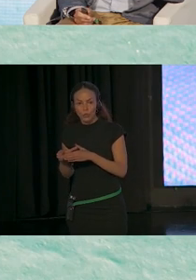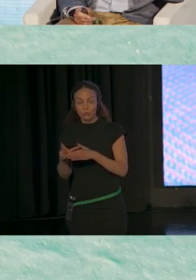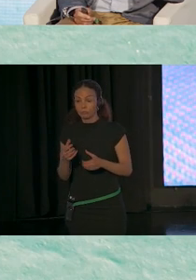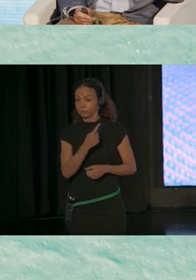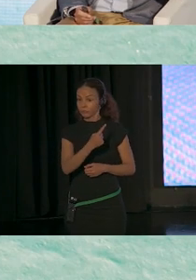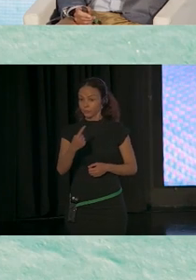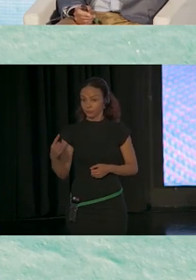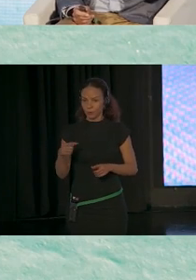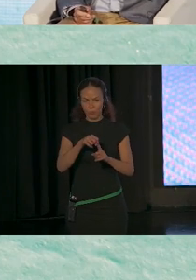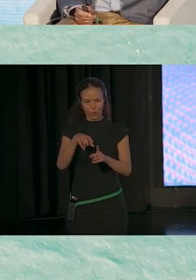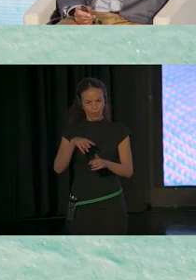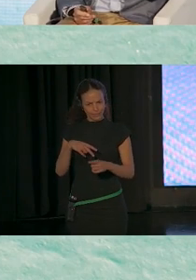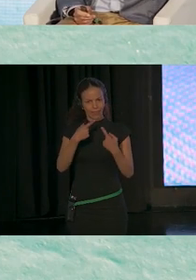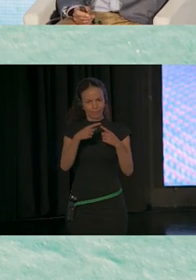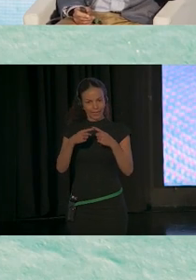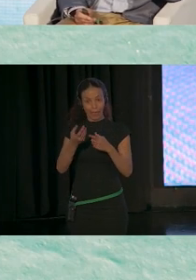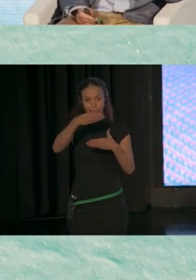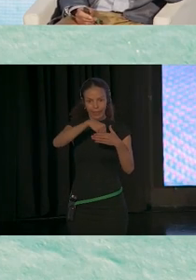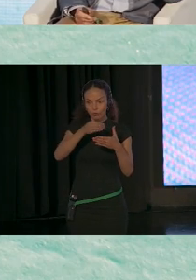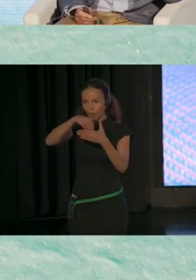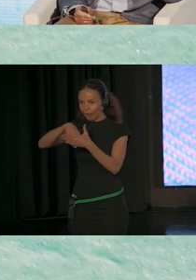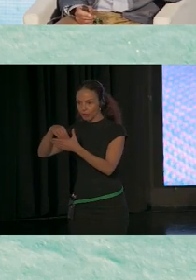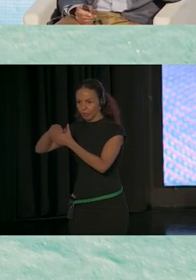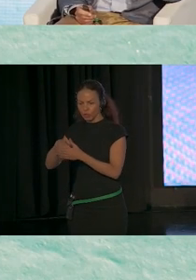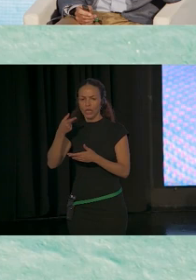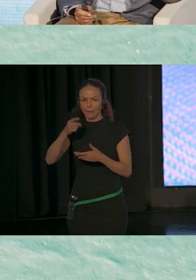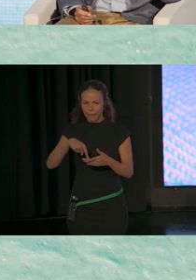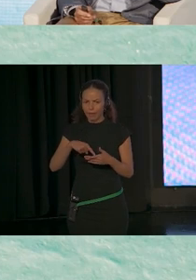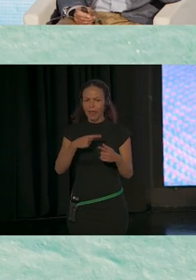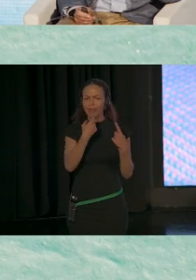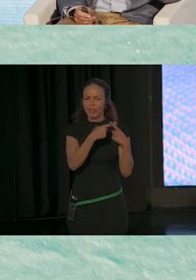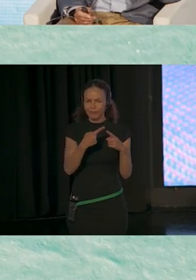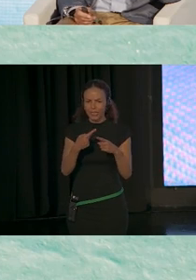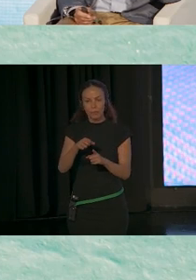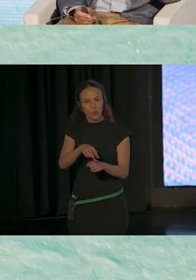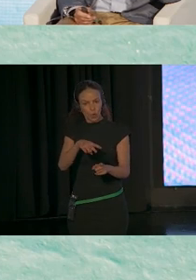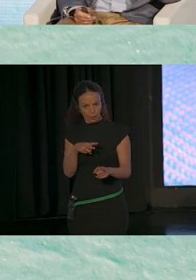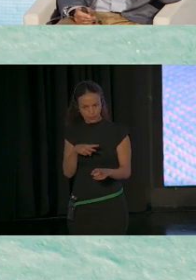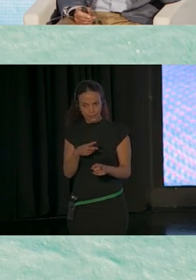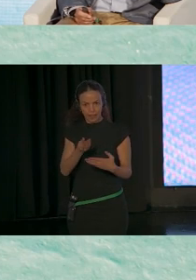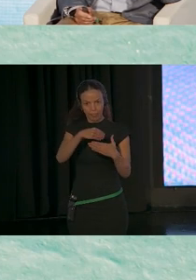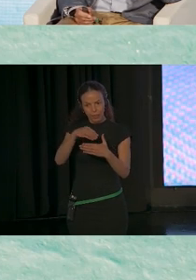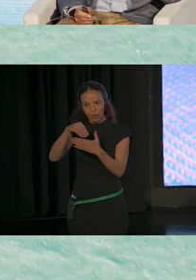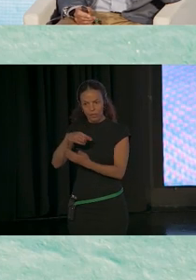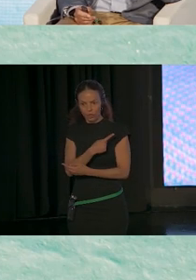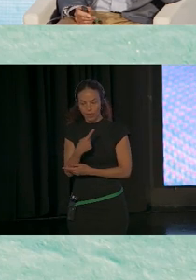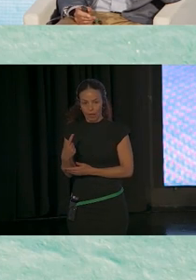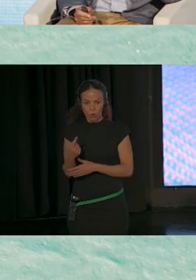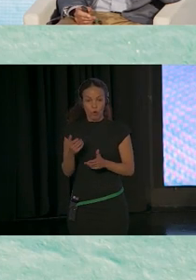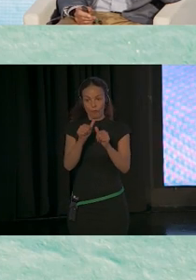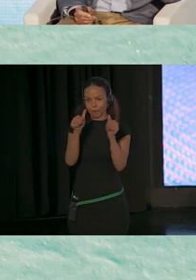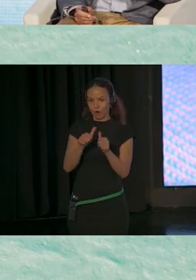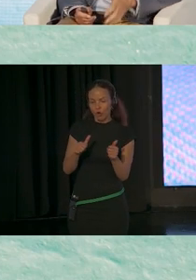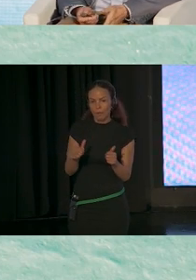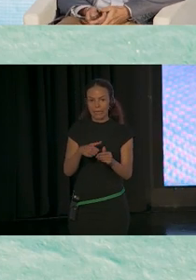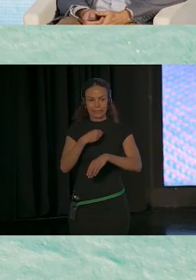tenía su propia mirada. Incluso dentro de cada uno de ellos puede haber diferentes miradas, diferentes maneras de abordar y de entender